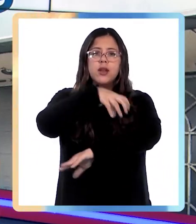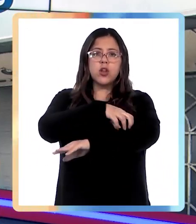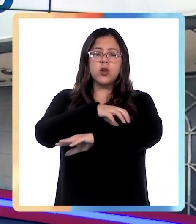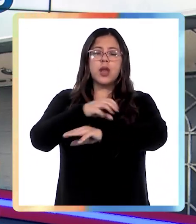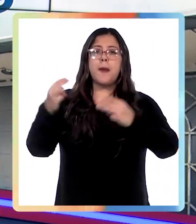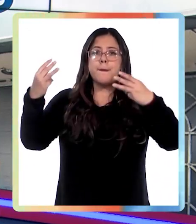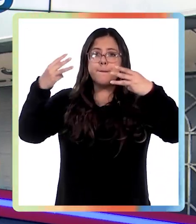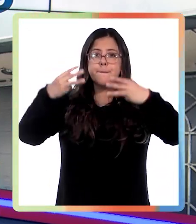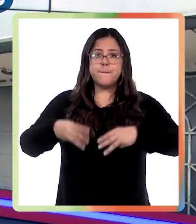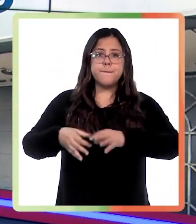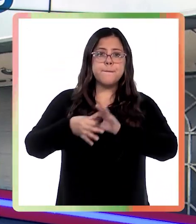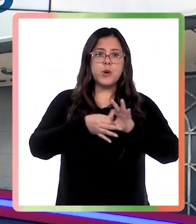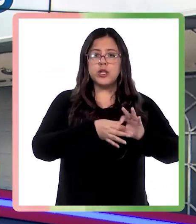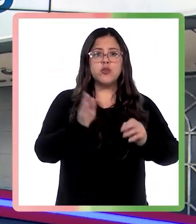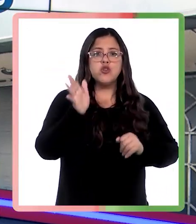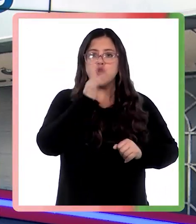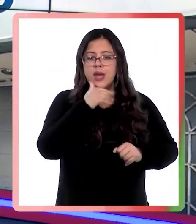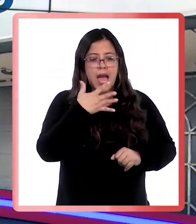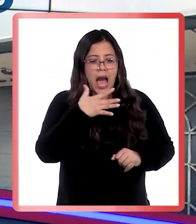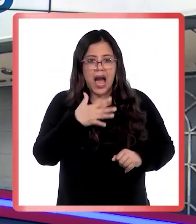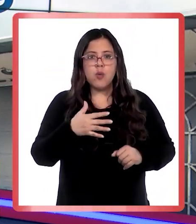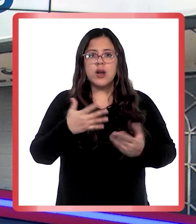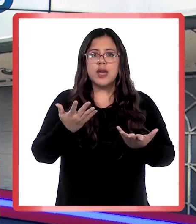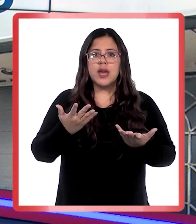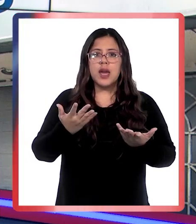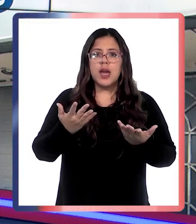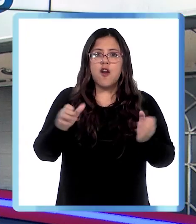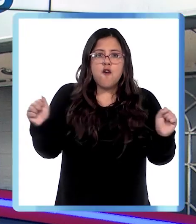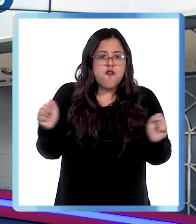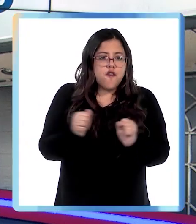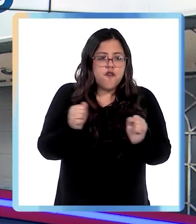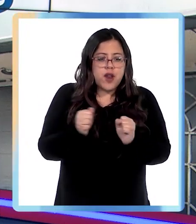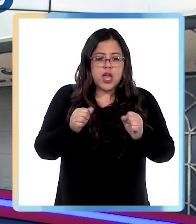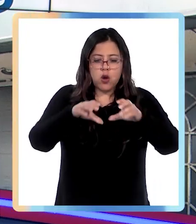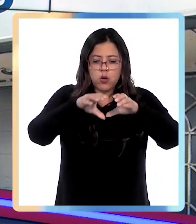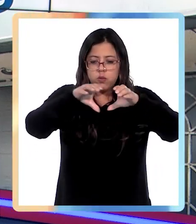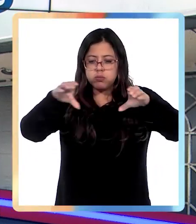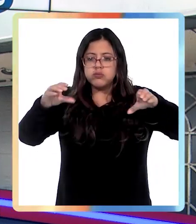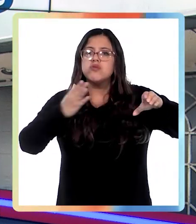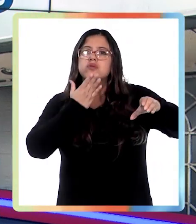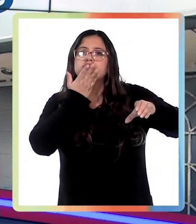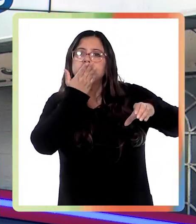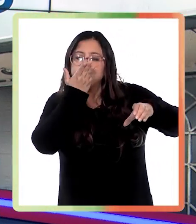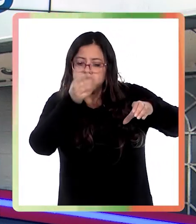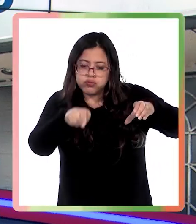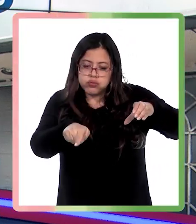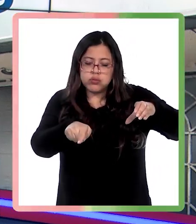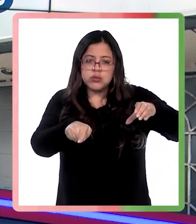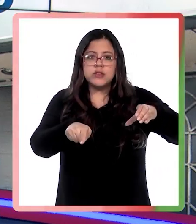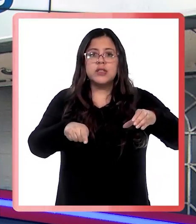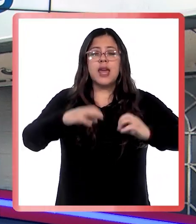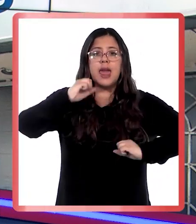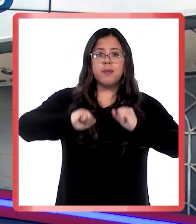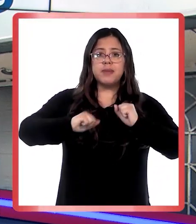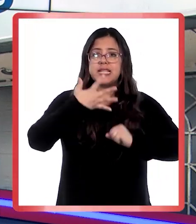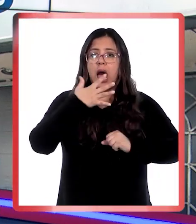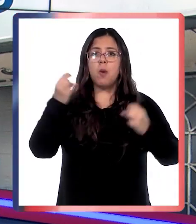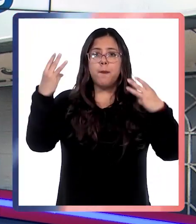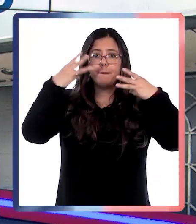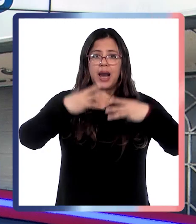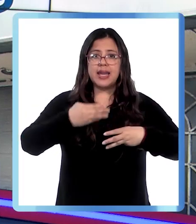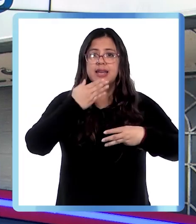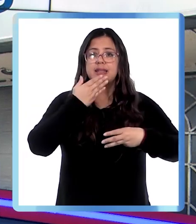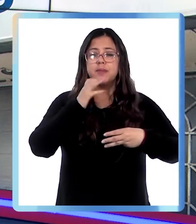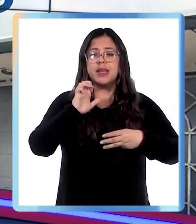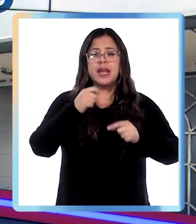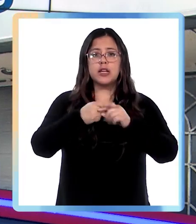habitantes de la región de Magallanes ante la falta de agua producto de Las bajas temperaturas que ha congelado las cañerías aguas Magallanes